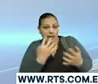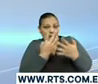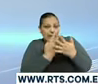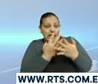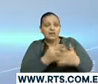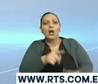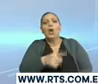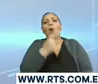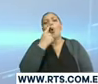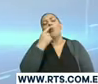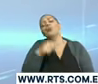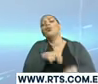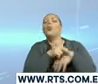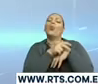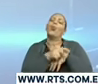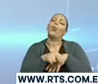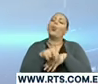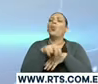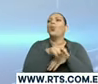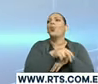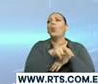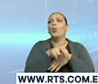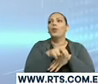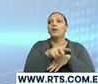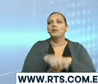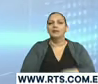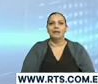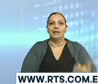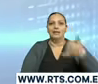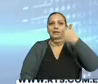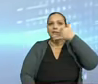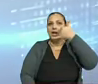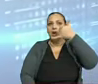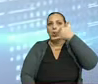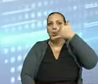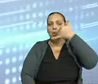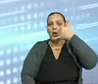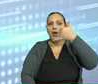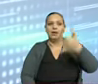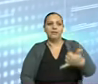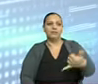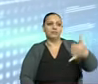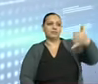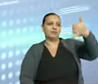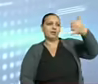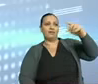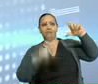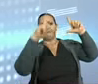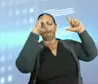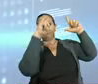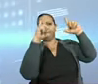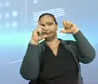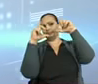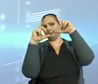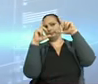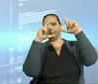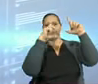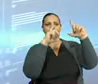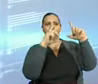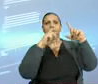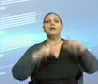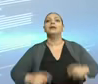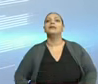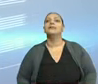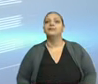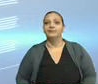el mismo celular que se supone ningún interno puede poseer, selfies y quizá una prueba del cometido. Alguna